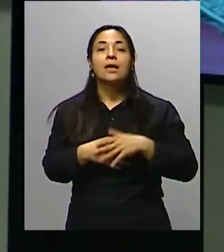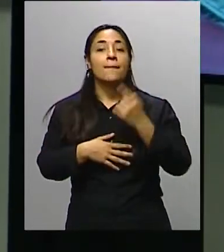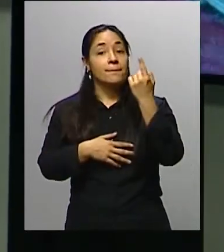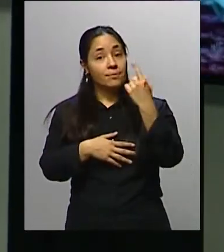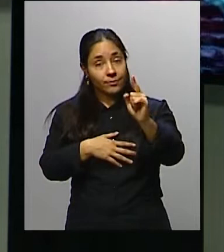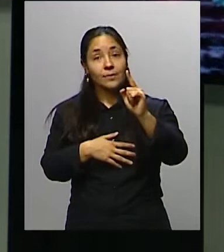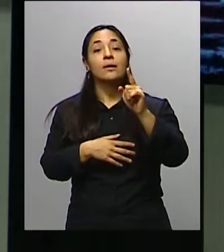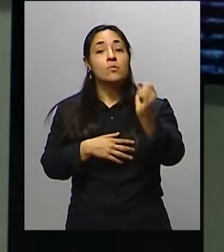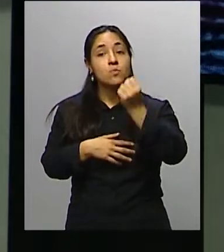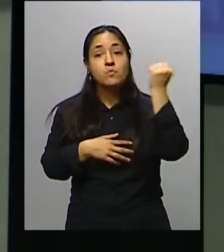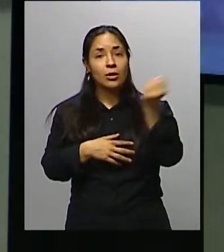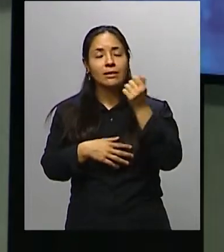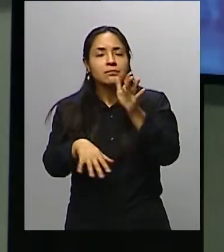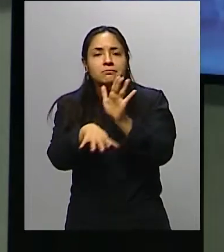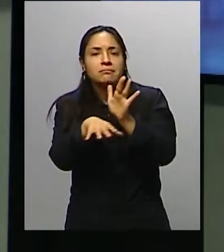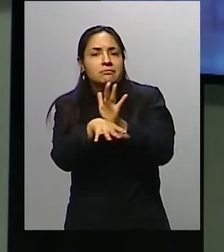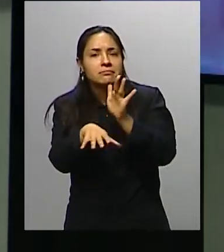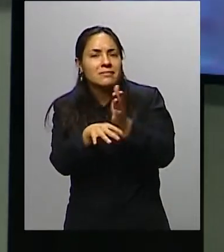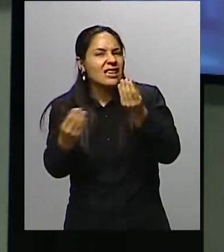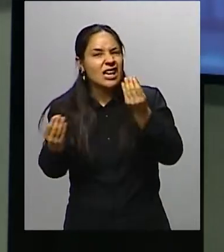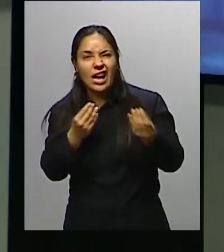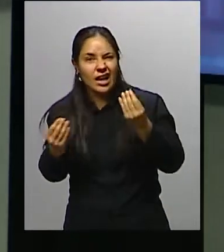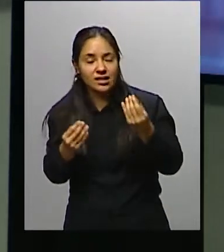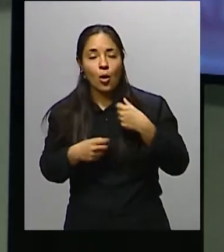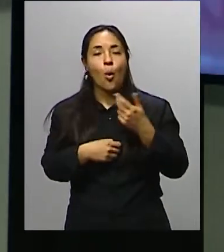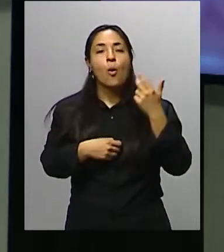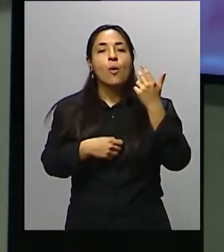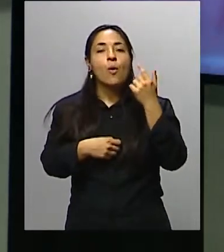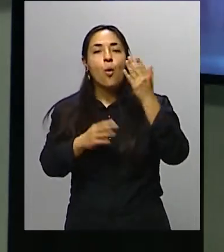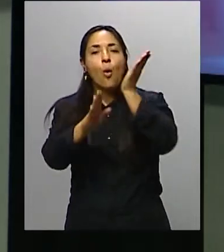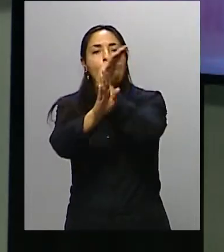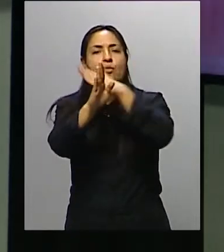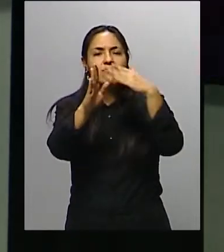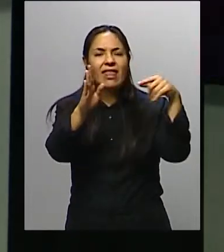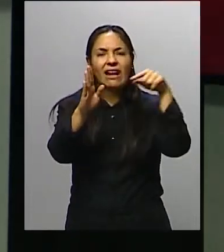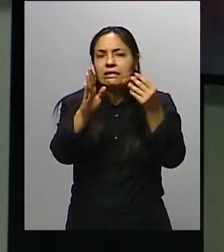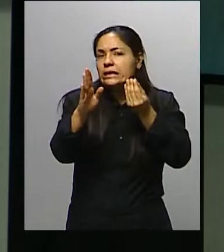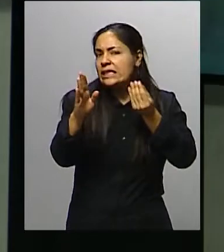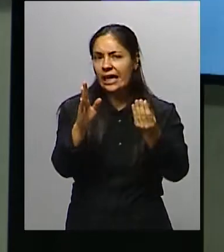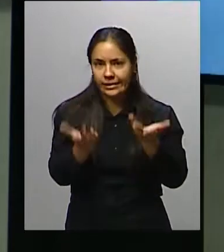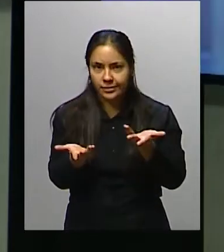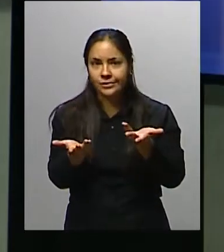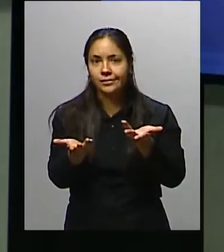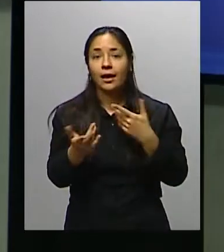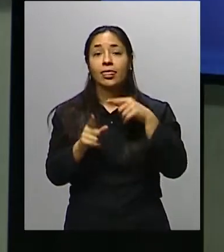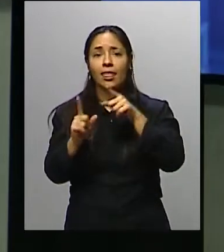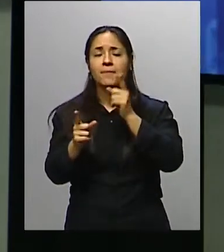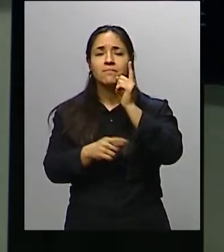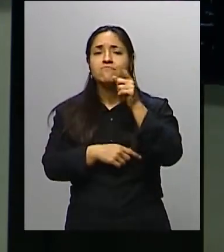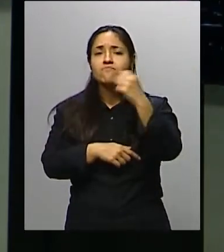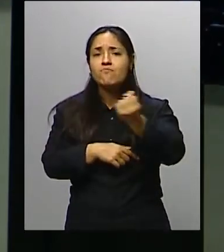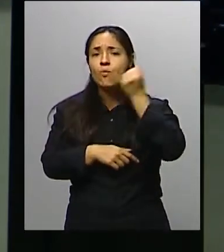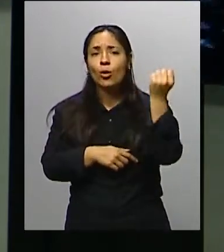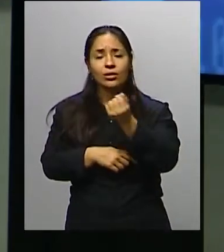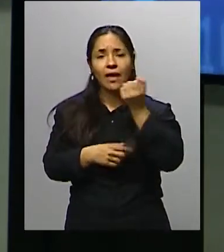me parece que es conveniente definir un poco qué son los humedales, ¿no? Y qué tan importante también